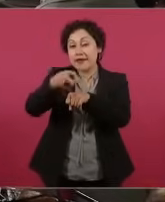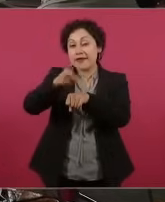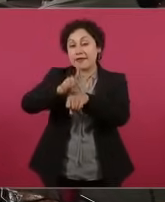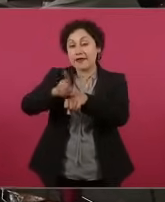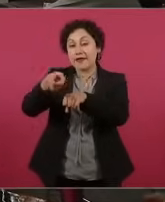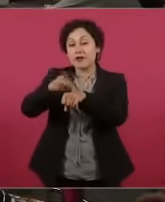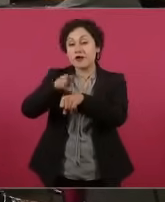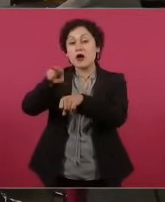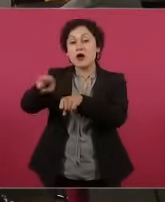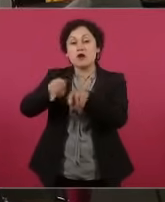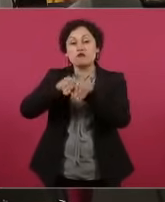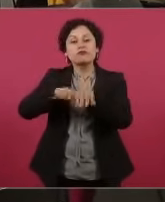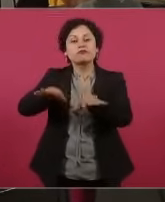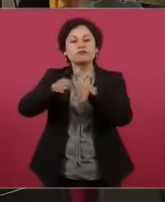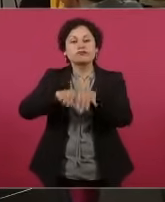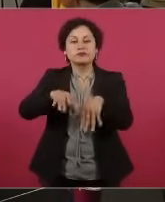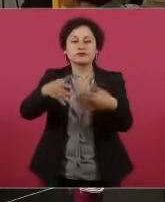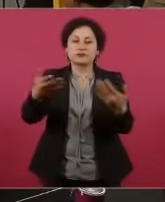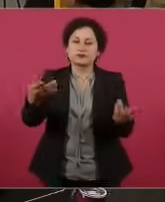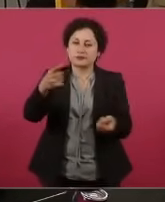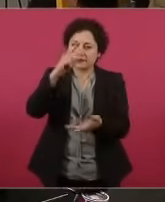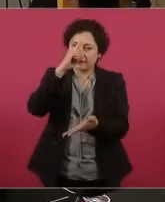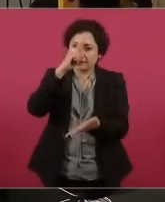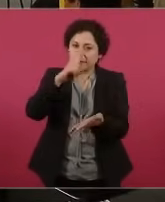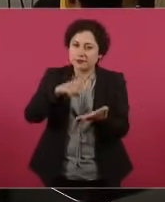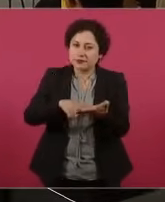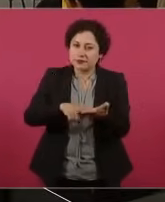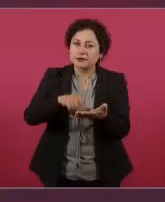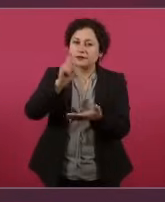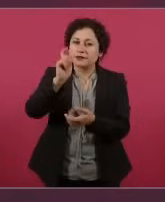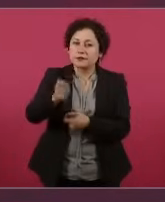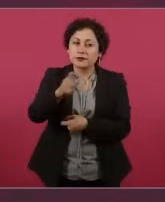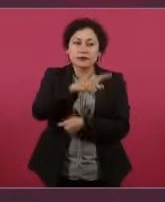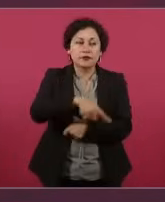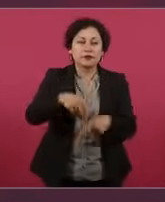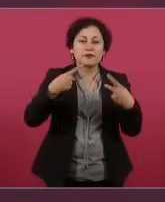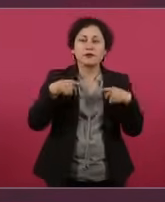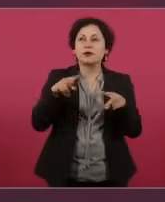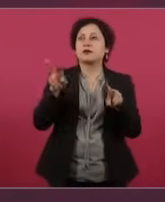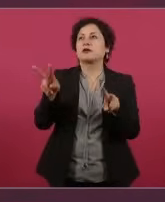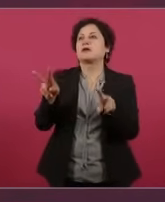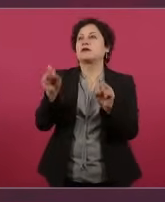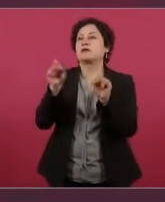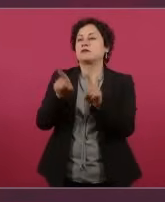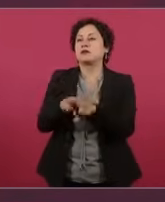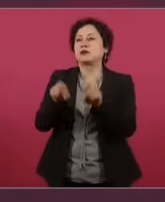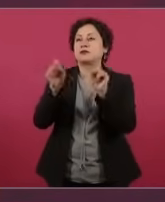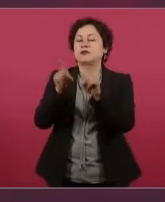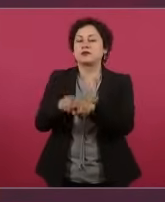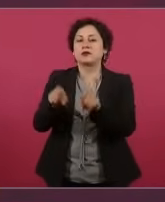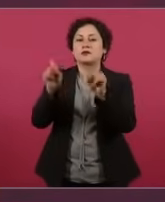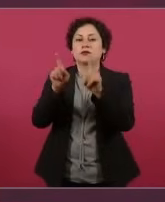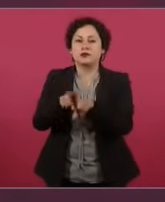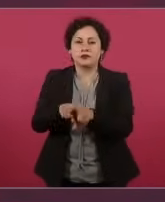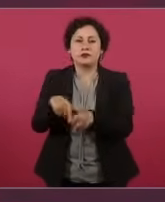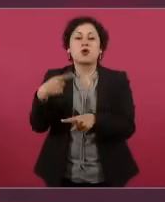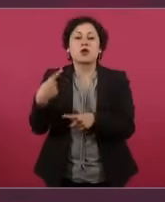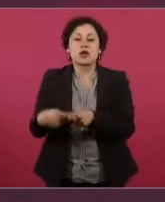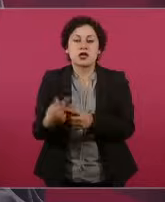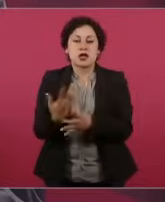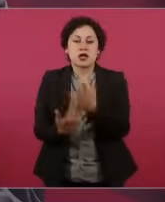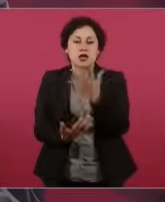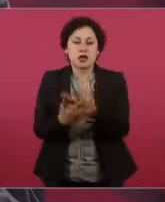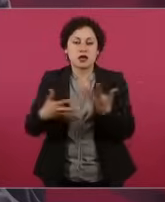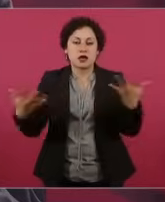se pueden imaginar lo cuchareado de las encuestas hechas por este señor Valdés,